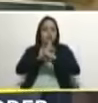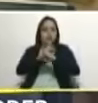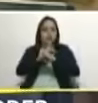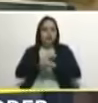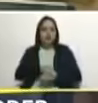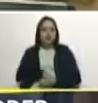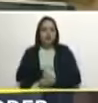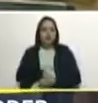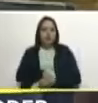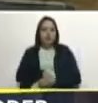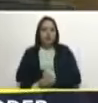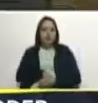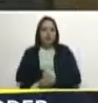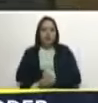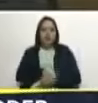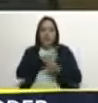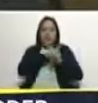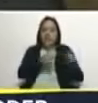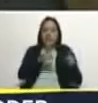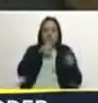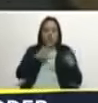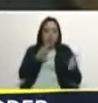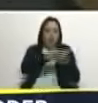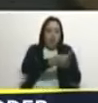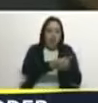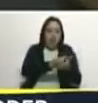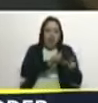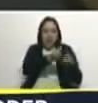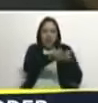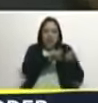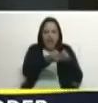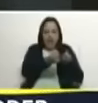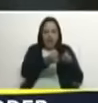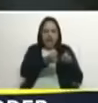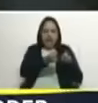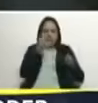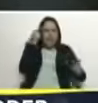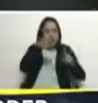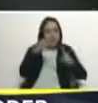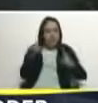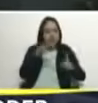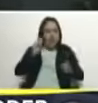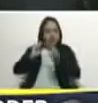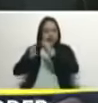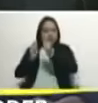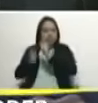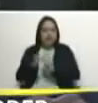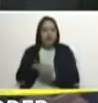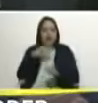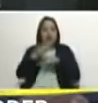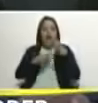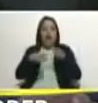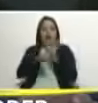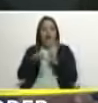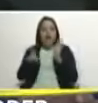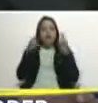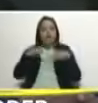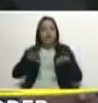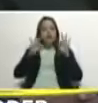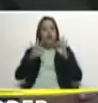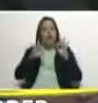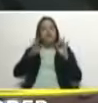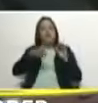diferentes al intercambio de dinero. Por eso vamos a buscar algunas leyes puntuales que permitan modernizar